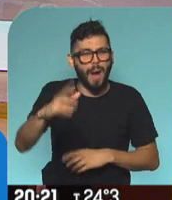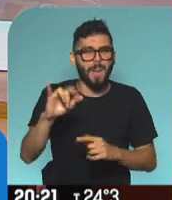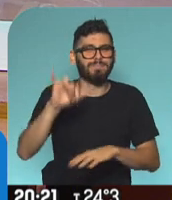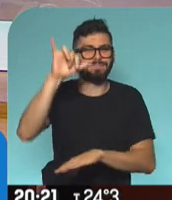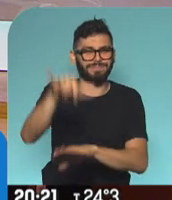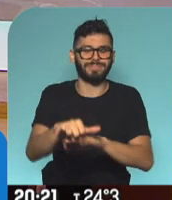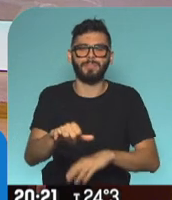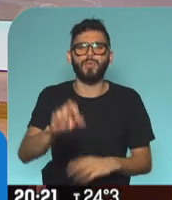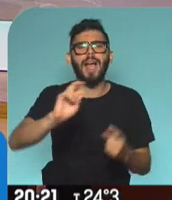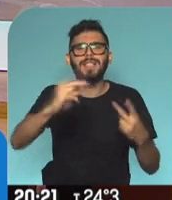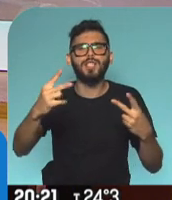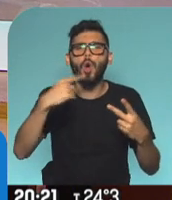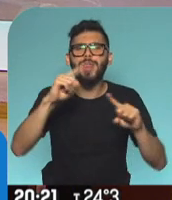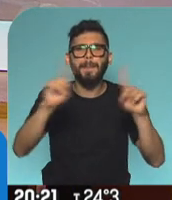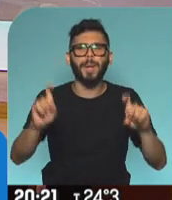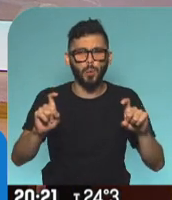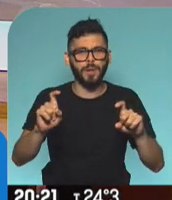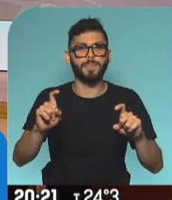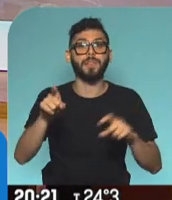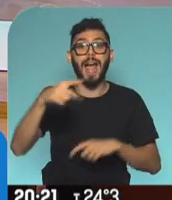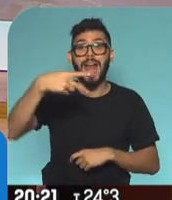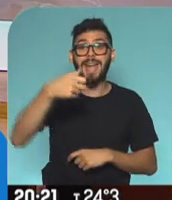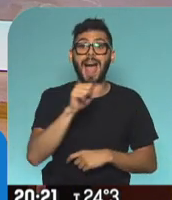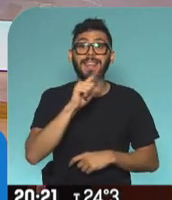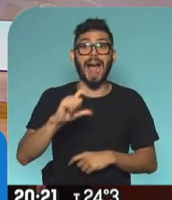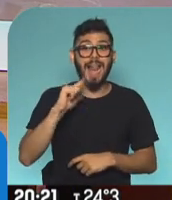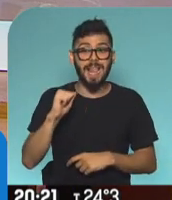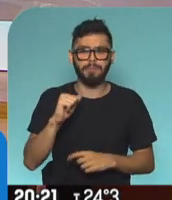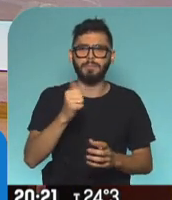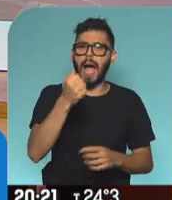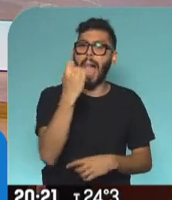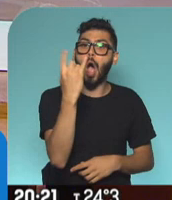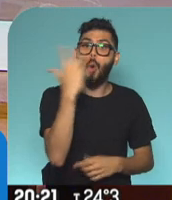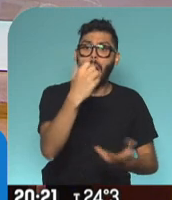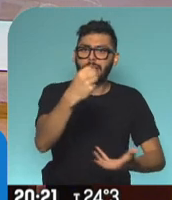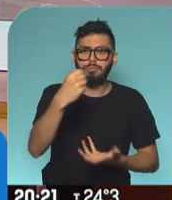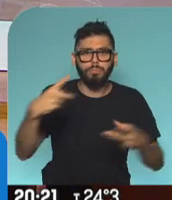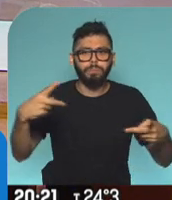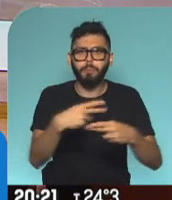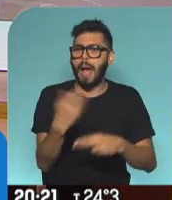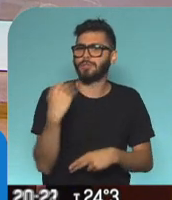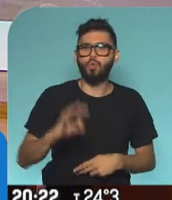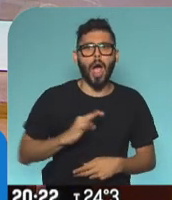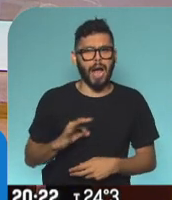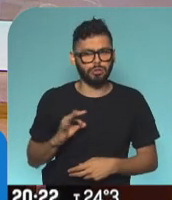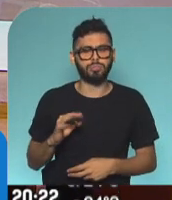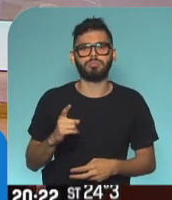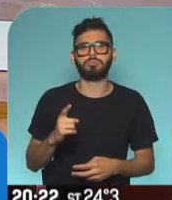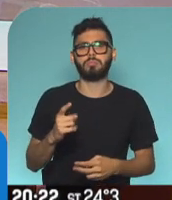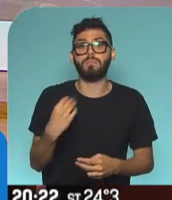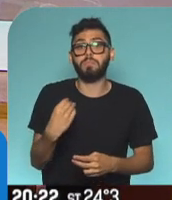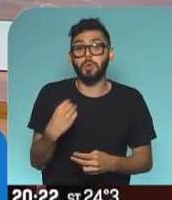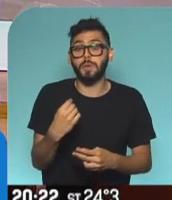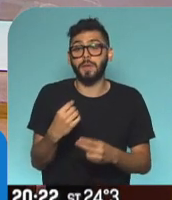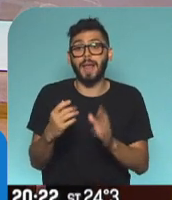llegábamos a una segunda pregunta en este caso de la de materia que dejó de cobrar la asignación por hijo hace unos años no porque no